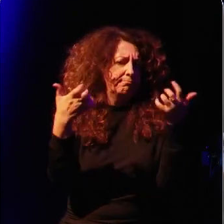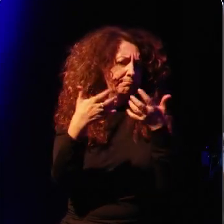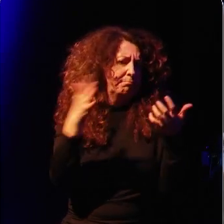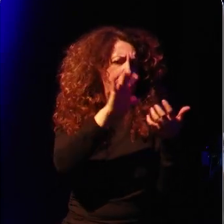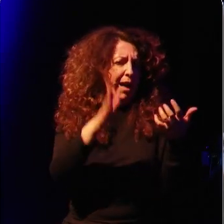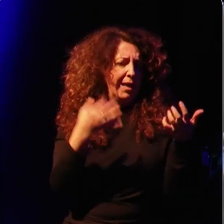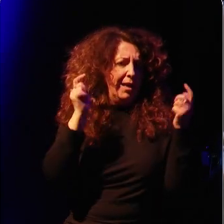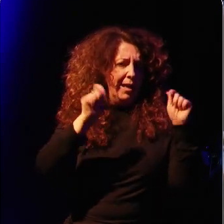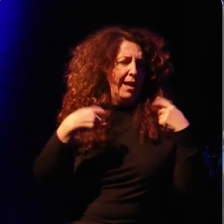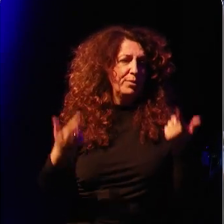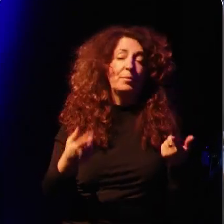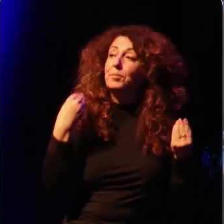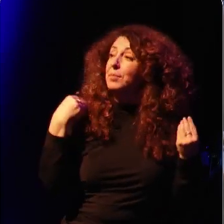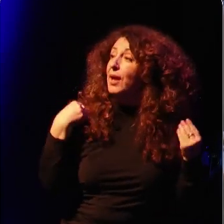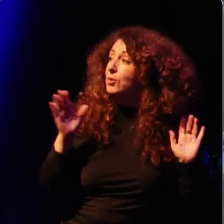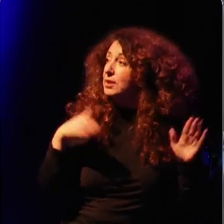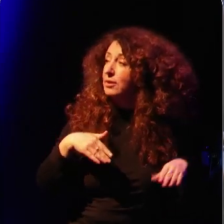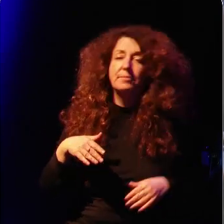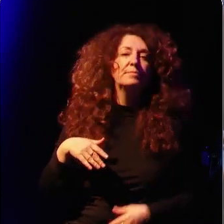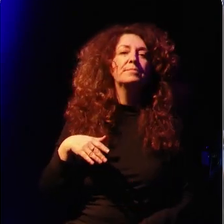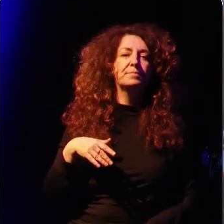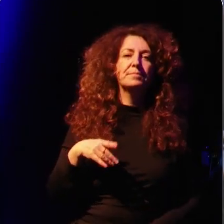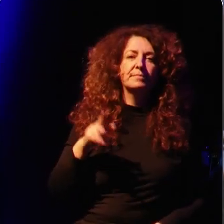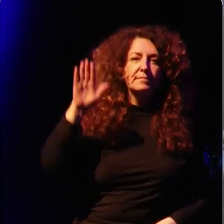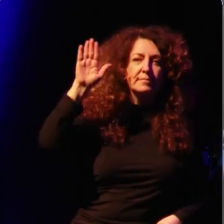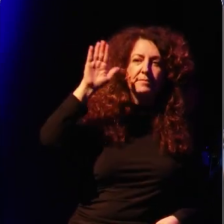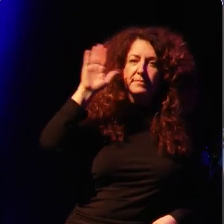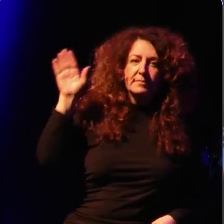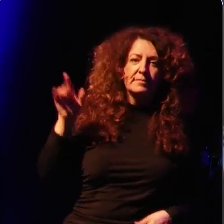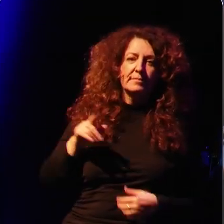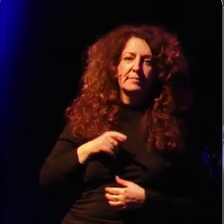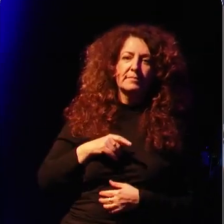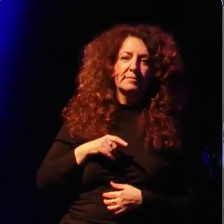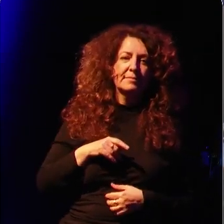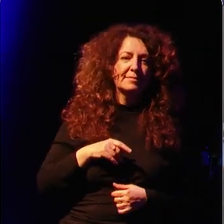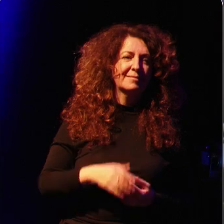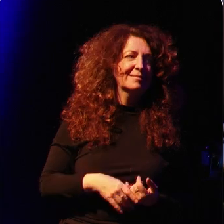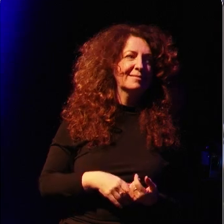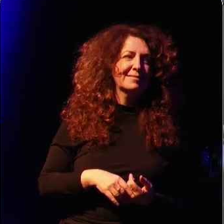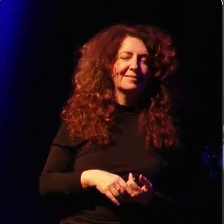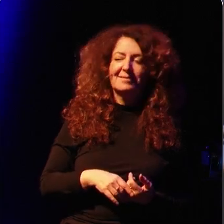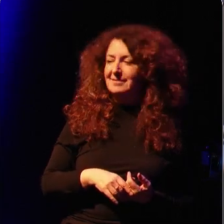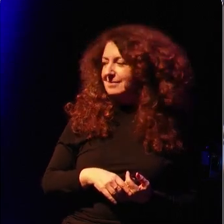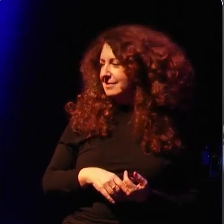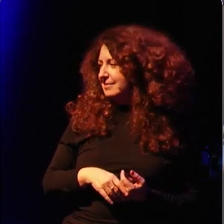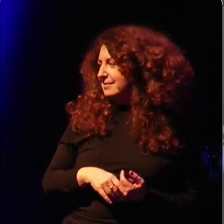Última pregunta. Si no la hay, a volar. Yo. Dale. Derecha.